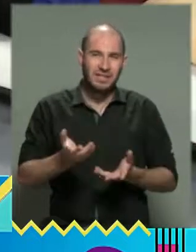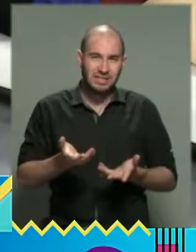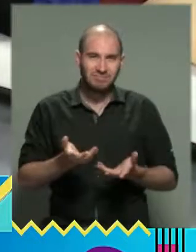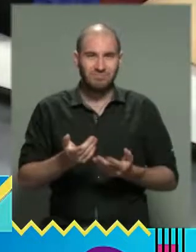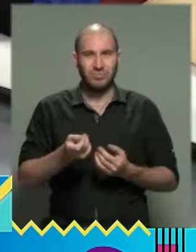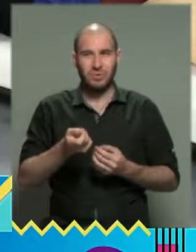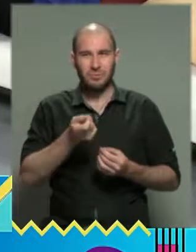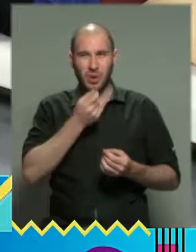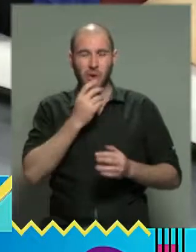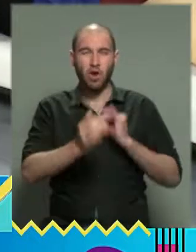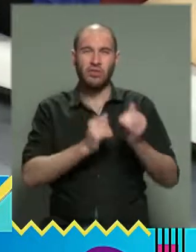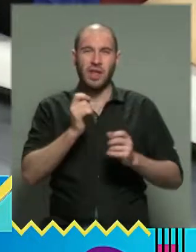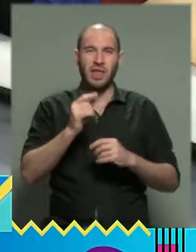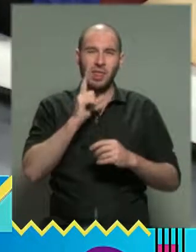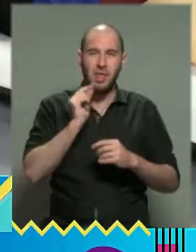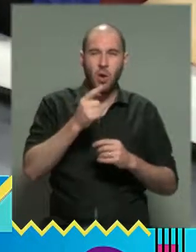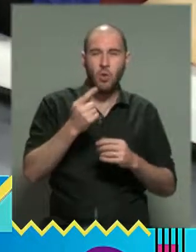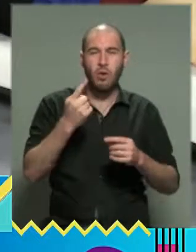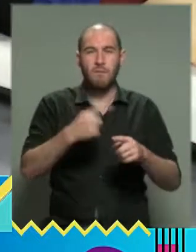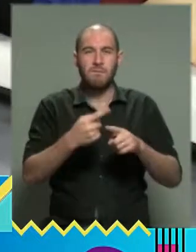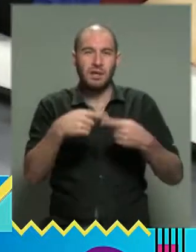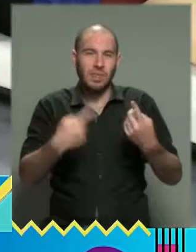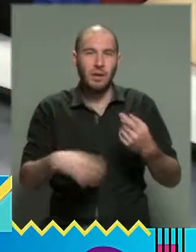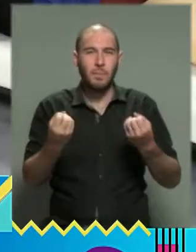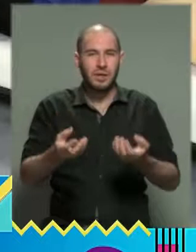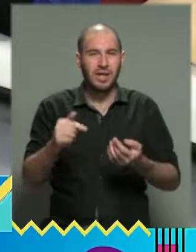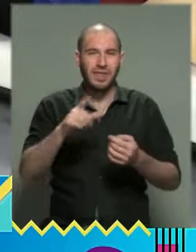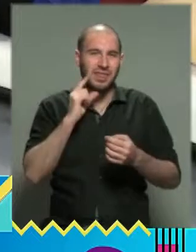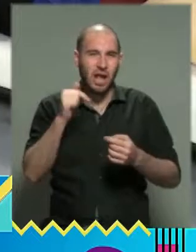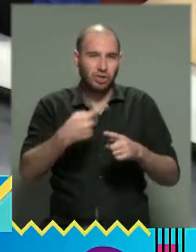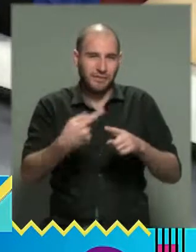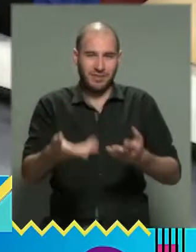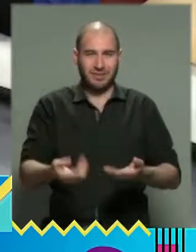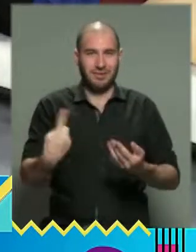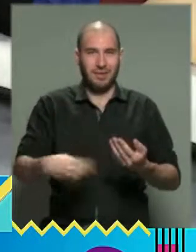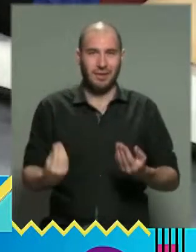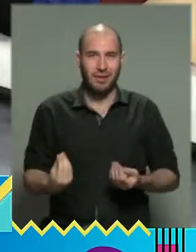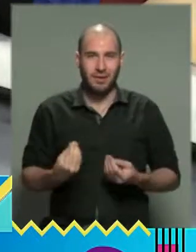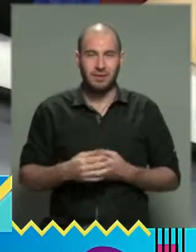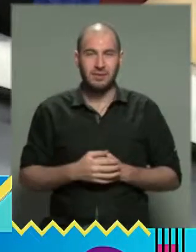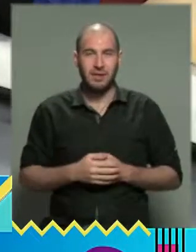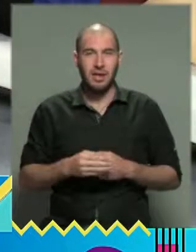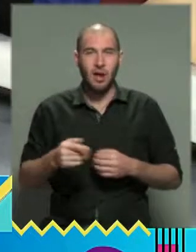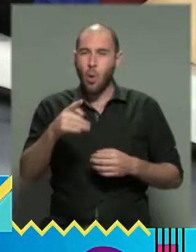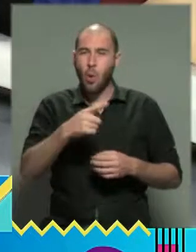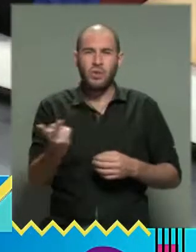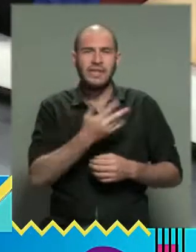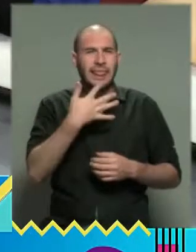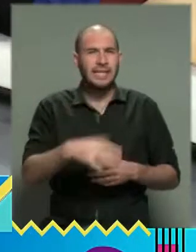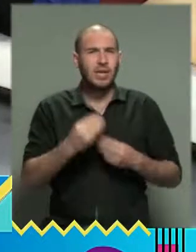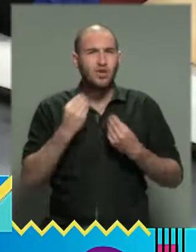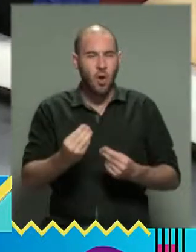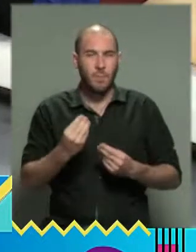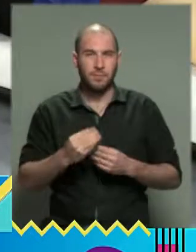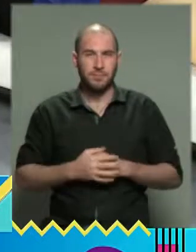si se puede plantear esto de hay un día para celebrar algo, porque claramente no habría algo que celebrar, me imagino, hoy. ¿Cómo lo entienden ustedes